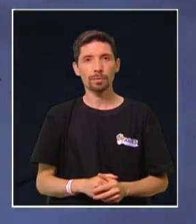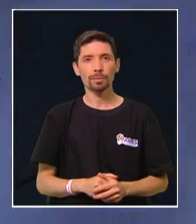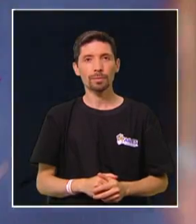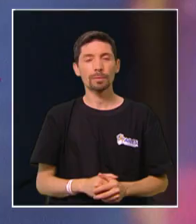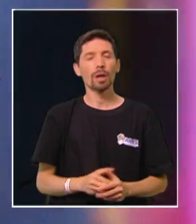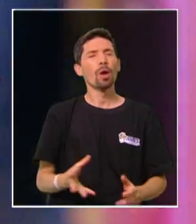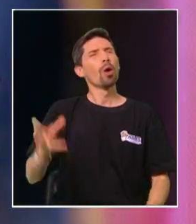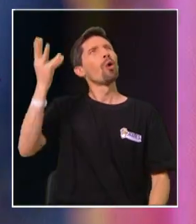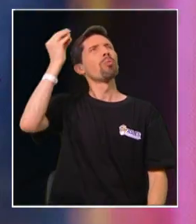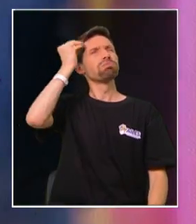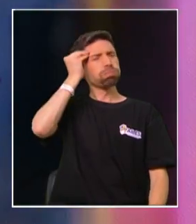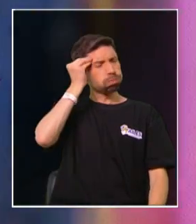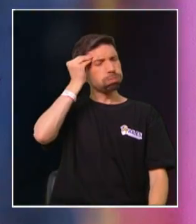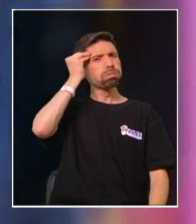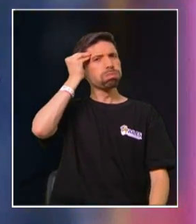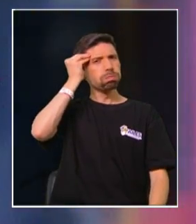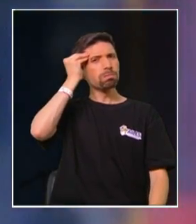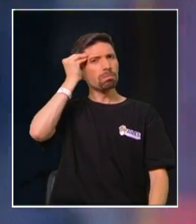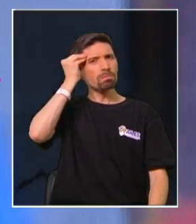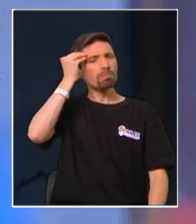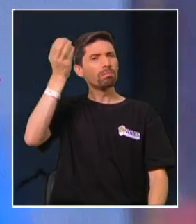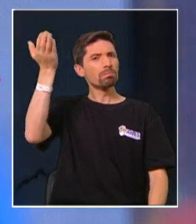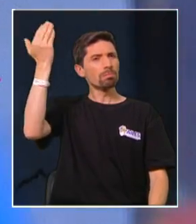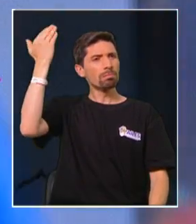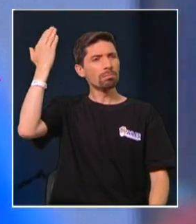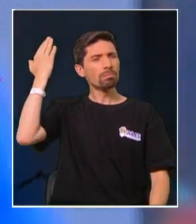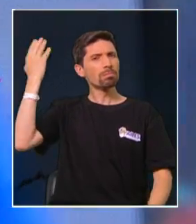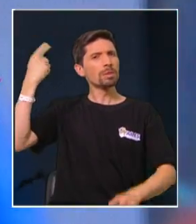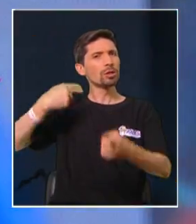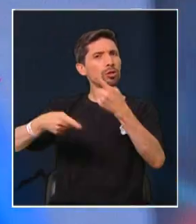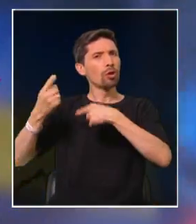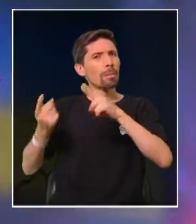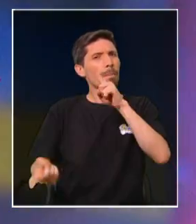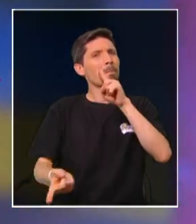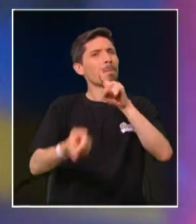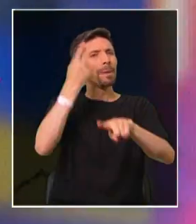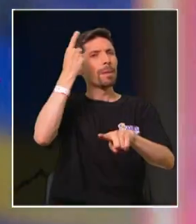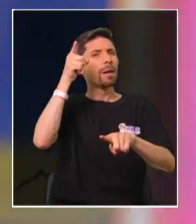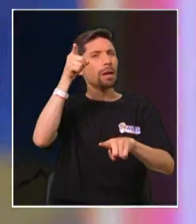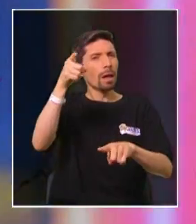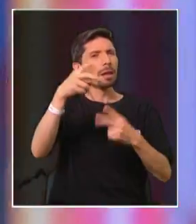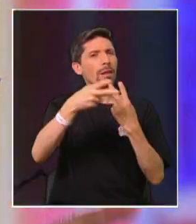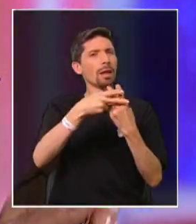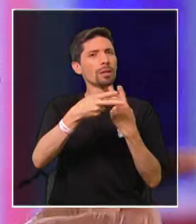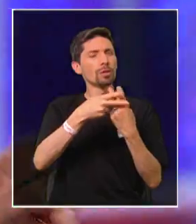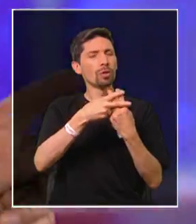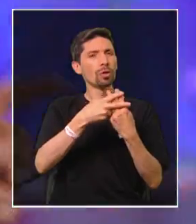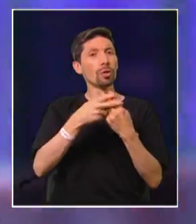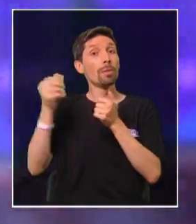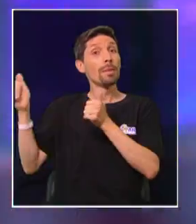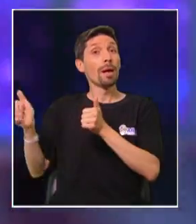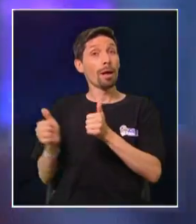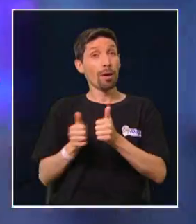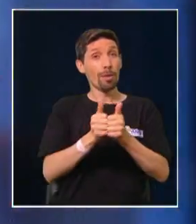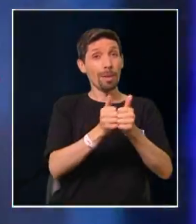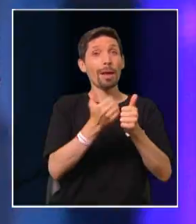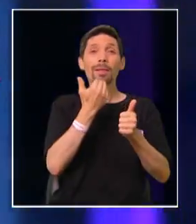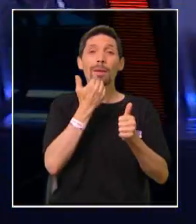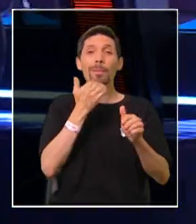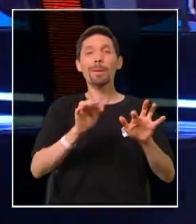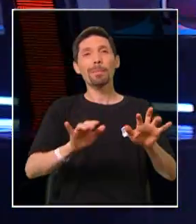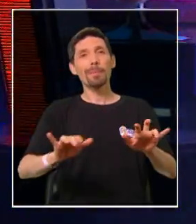un recuerdo de esa histórica primera Teletón, me acompañaba también al